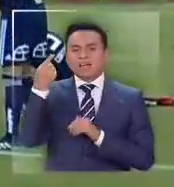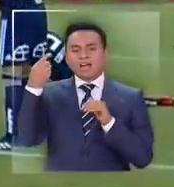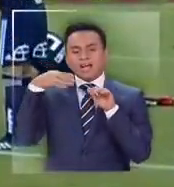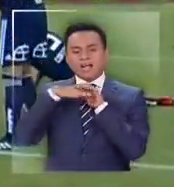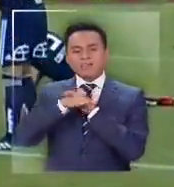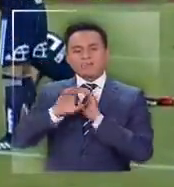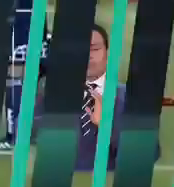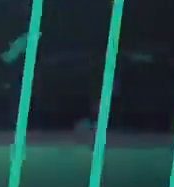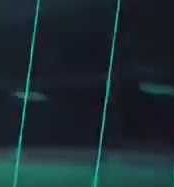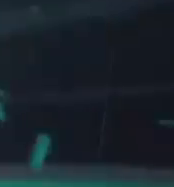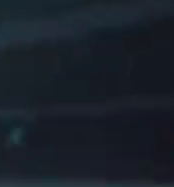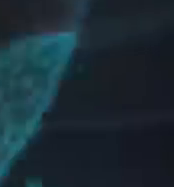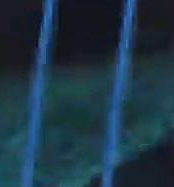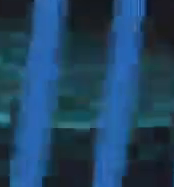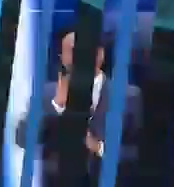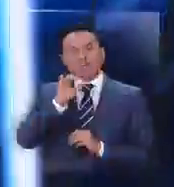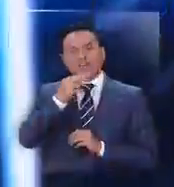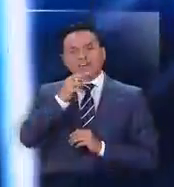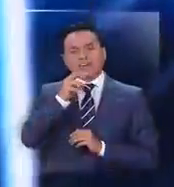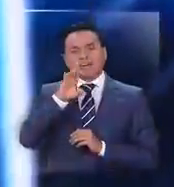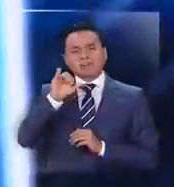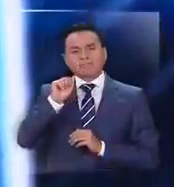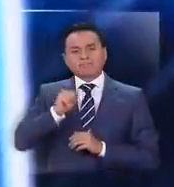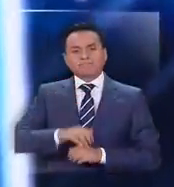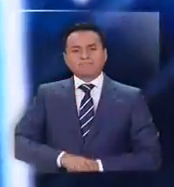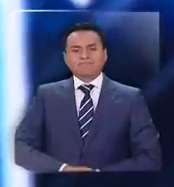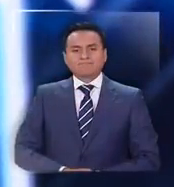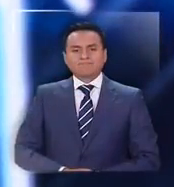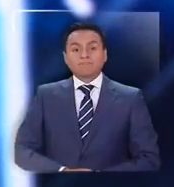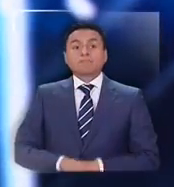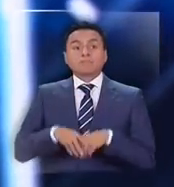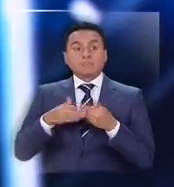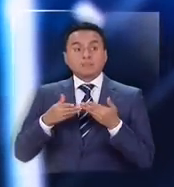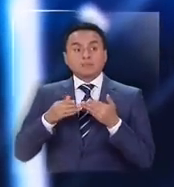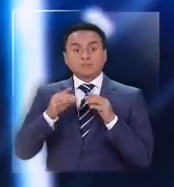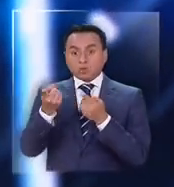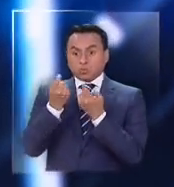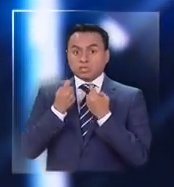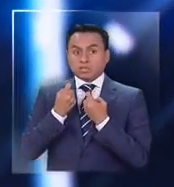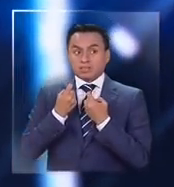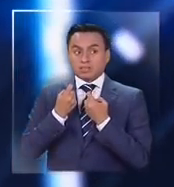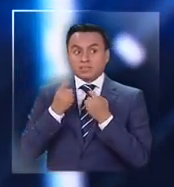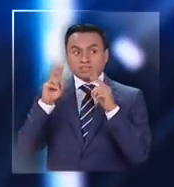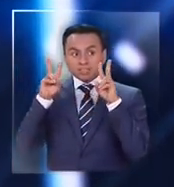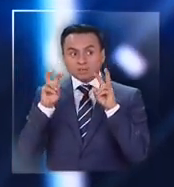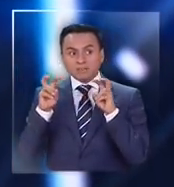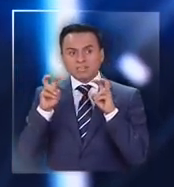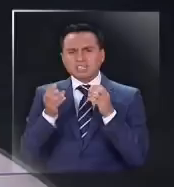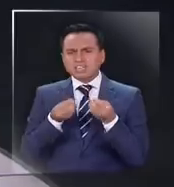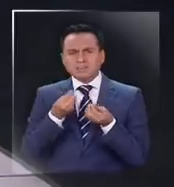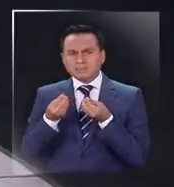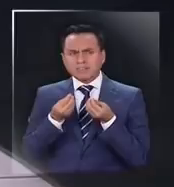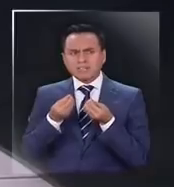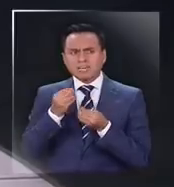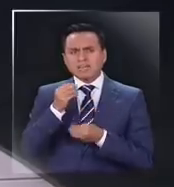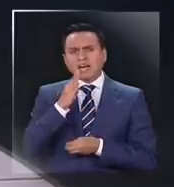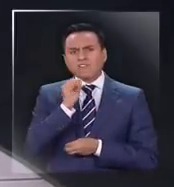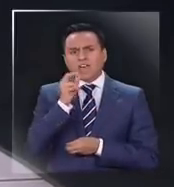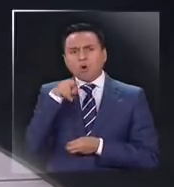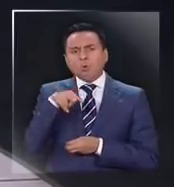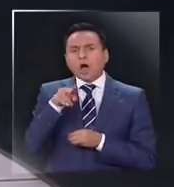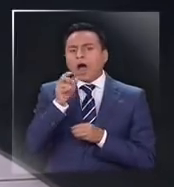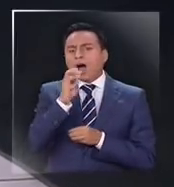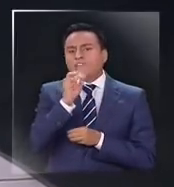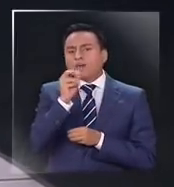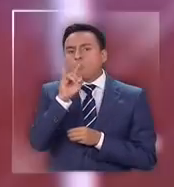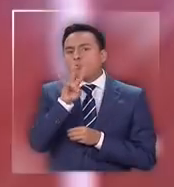portero Johnny Herrera. Tú me hacías una pregunta respecto al ¿qué va a pasar con Abreu y Audax?